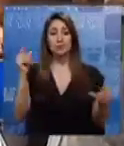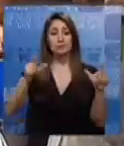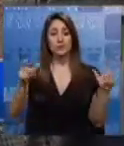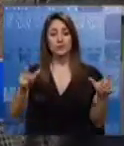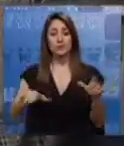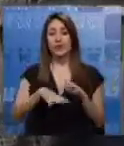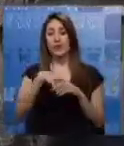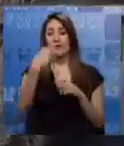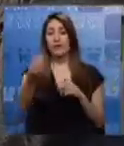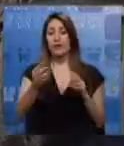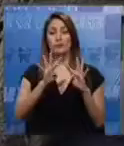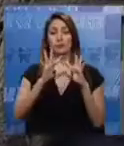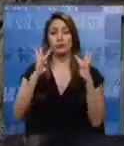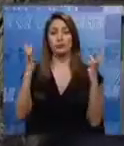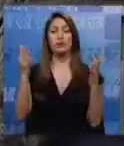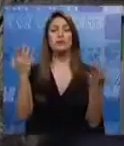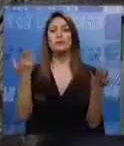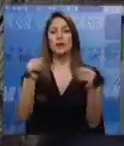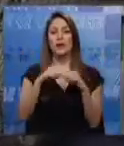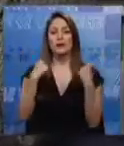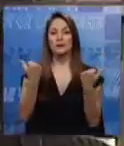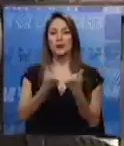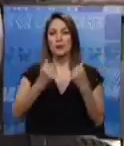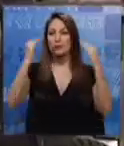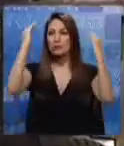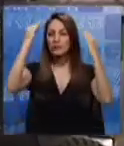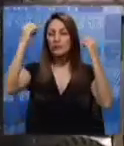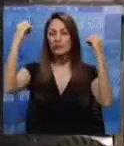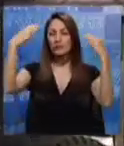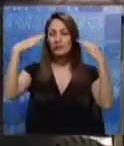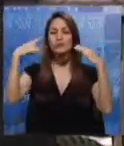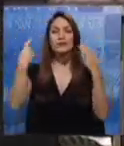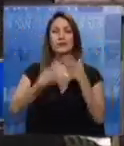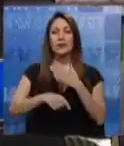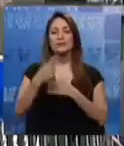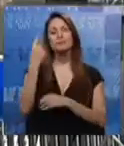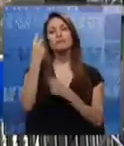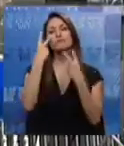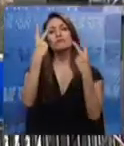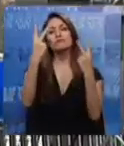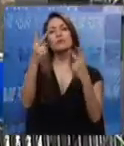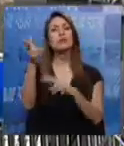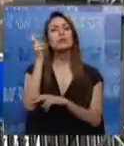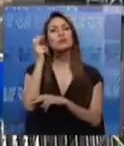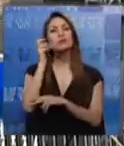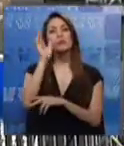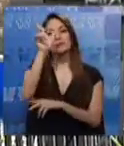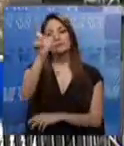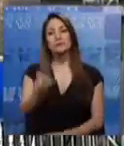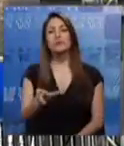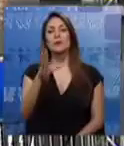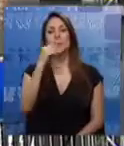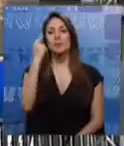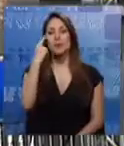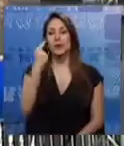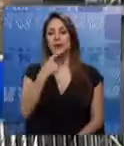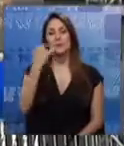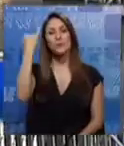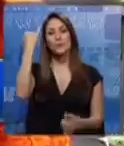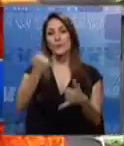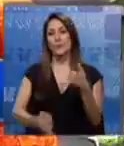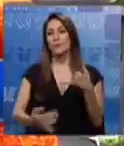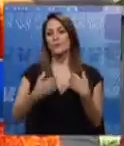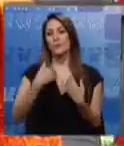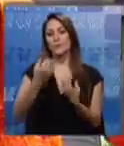agolparon en los exteriores de la asamblea y bajo sombra sintonizaron la señal de transmisión donde escucharon al mandatario decir que era su último